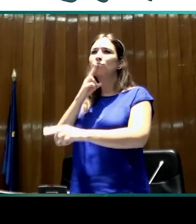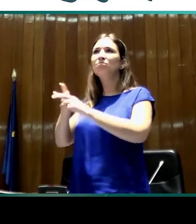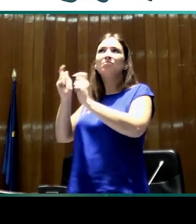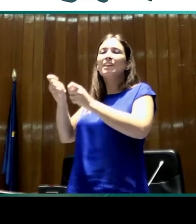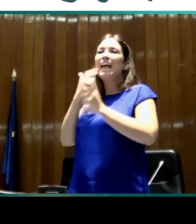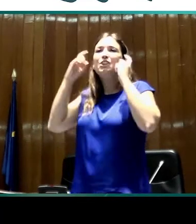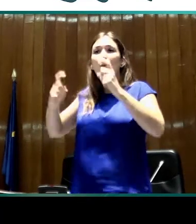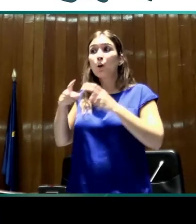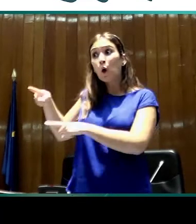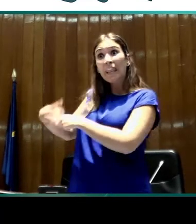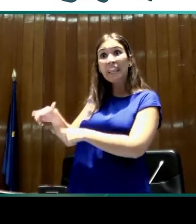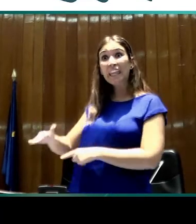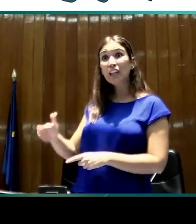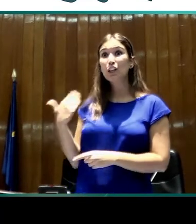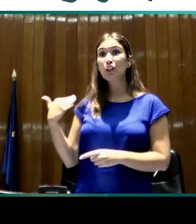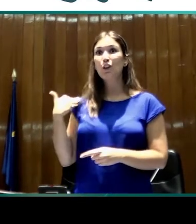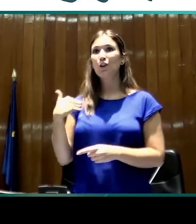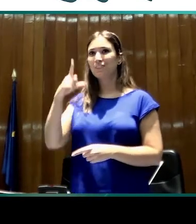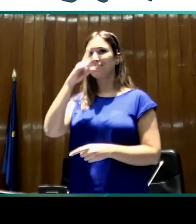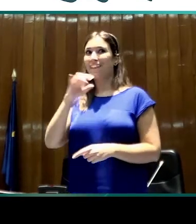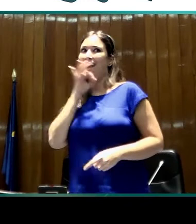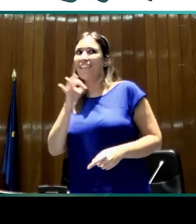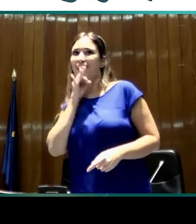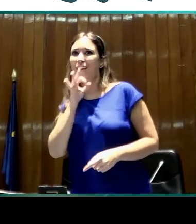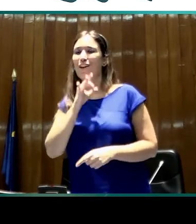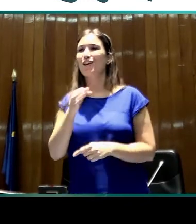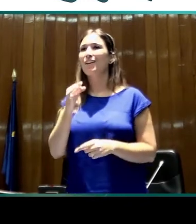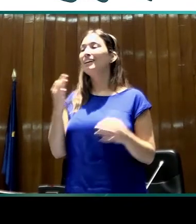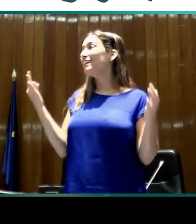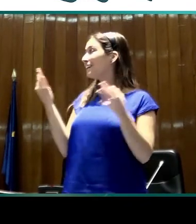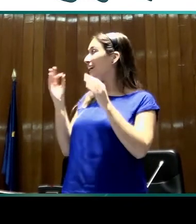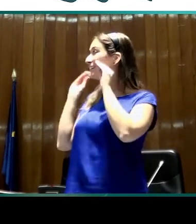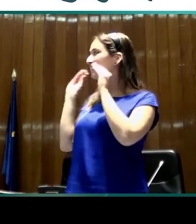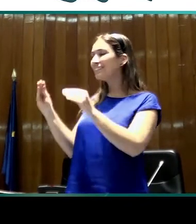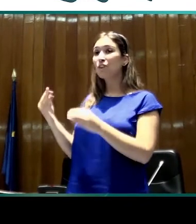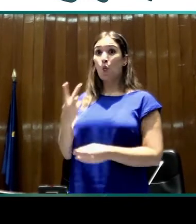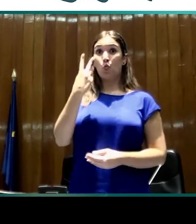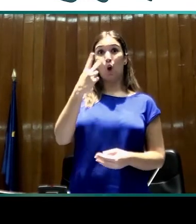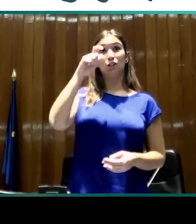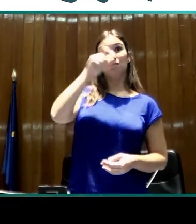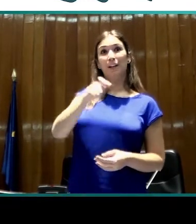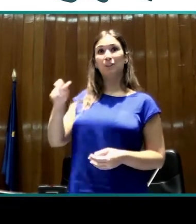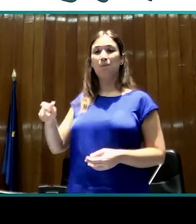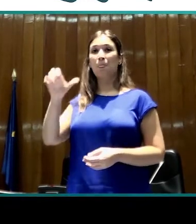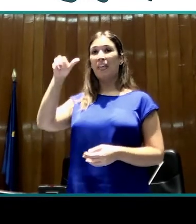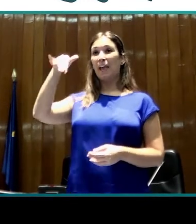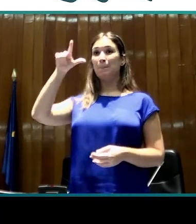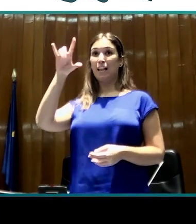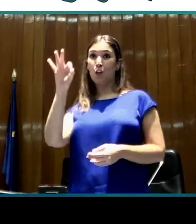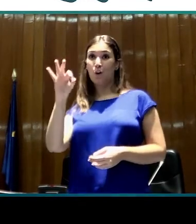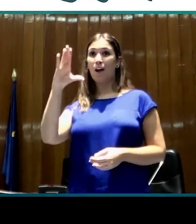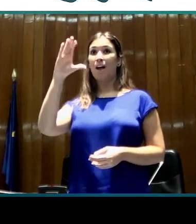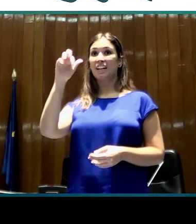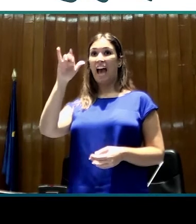Un niño de una aldea gallega que, gracias a 2 personas, Emilio y Caridad, que fueron